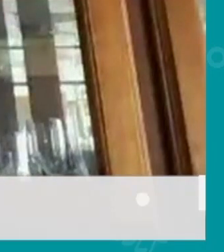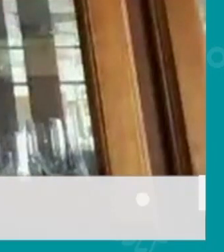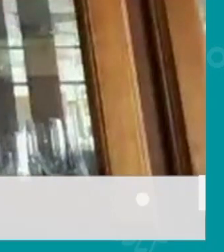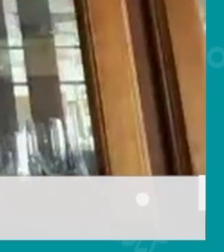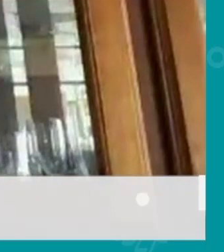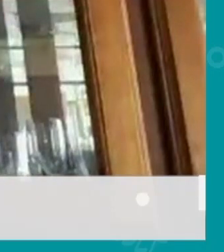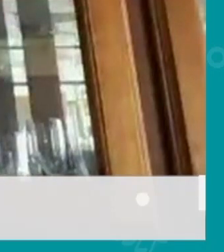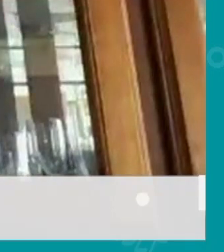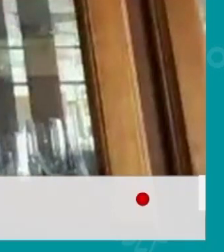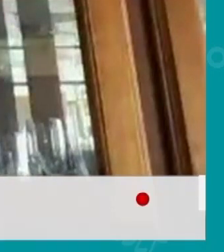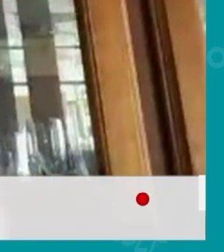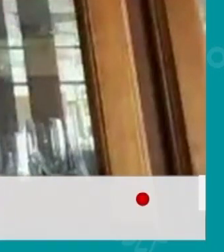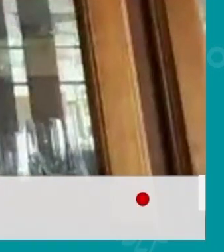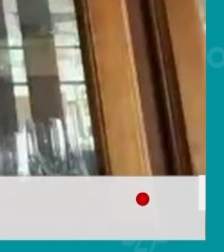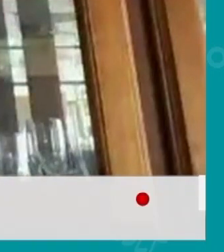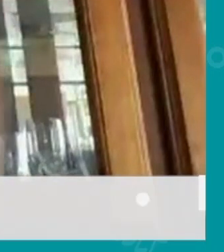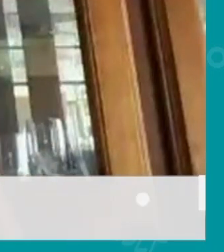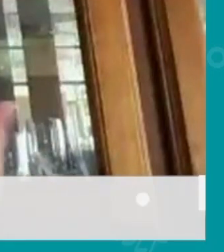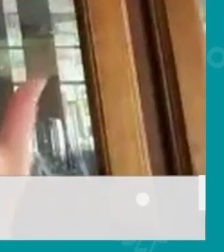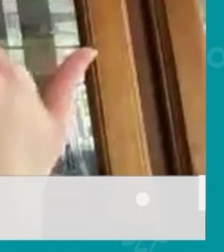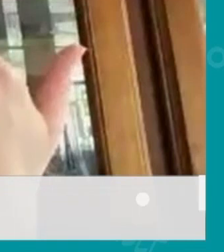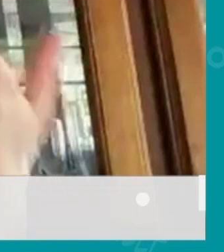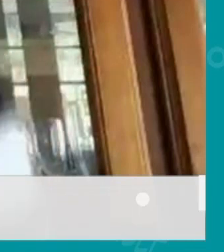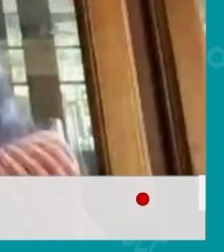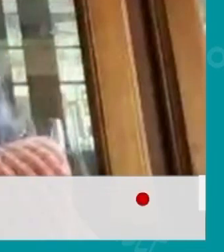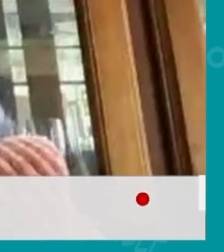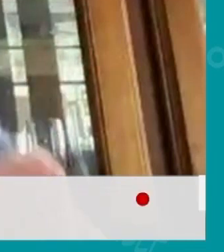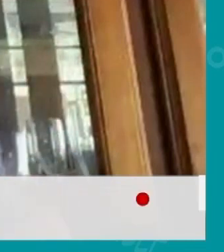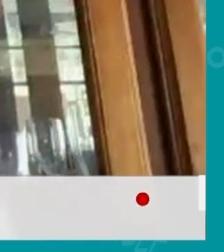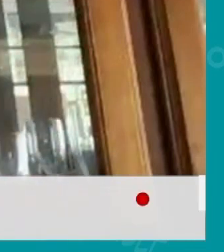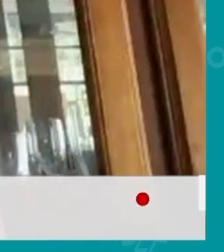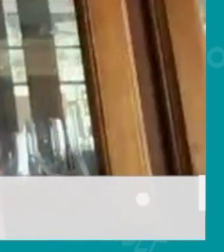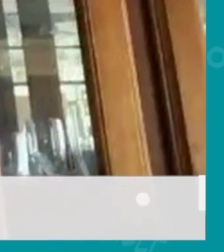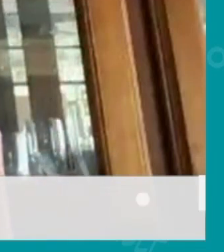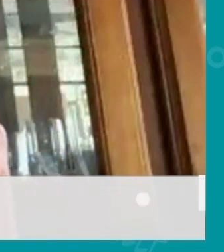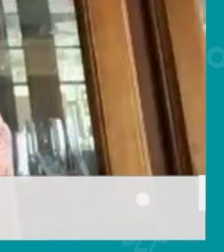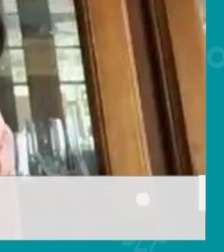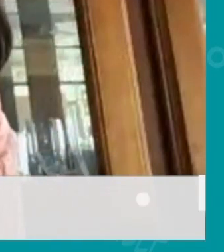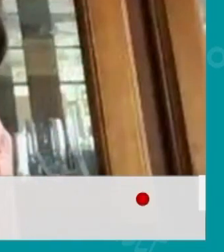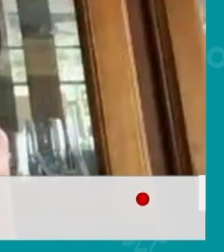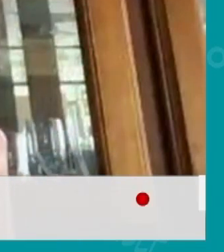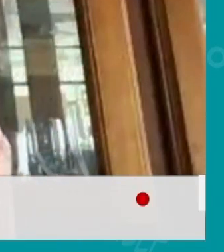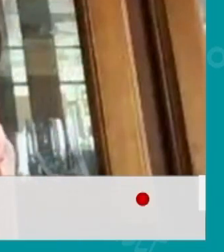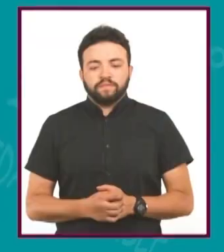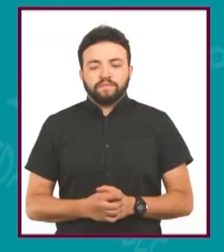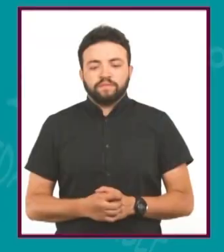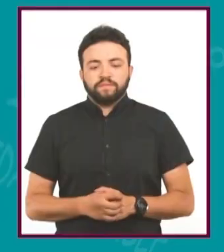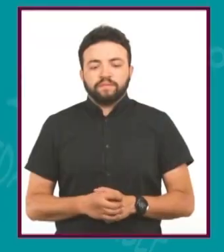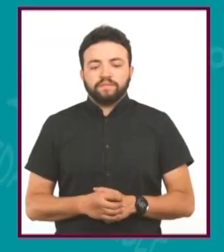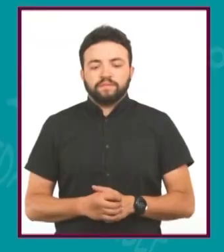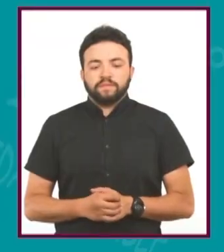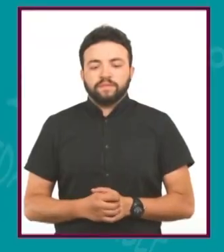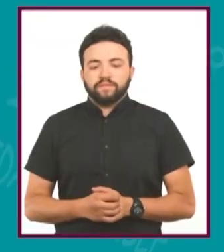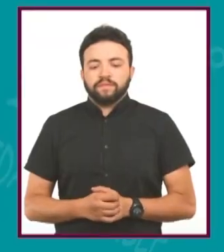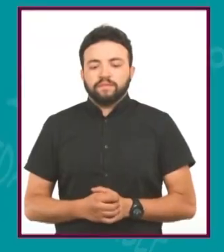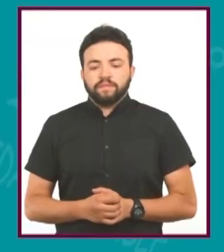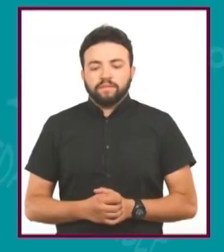Pero sí siento más con la guitarra. La puedo sentir un poco más con la guitarra.